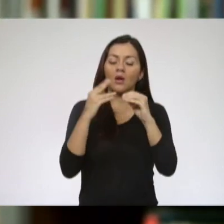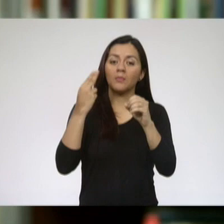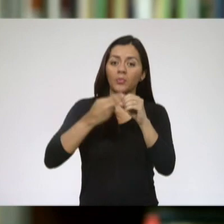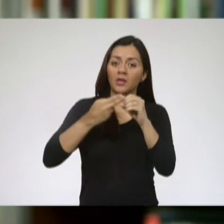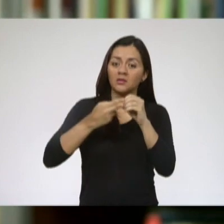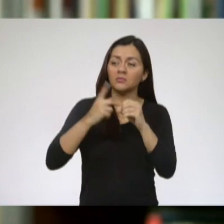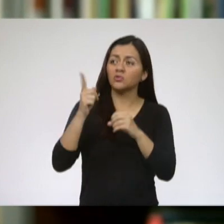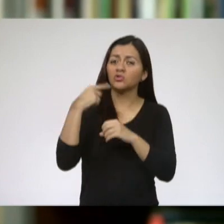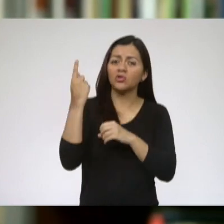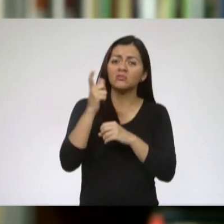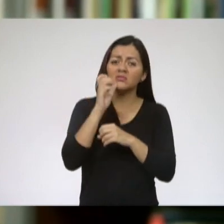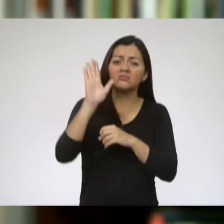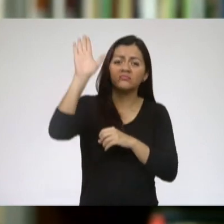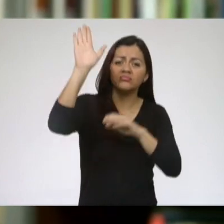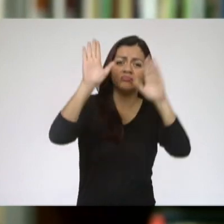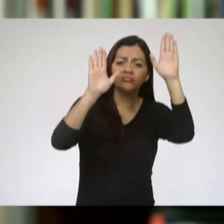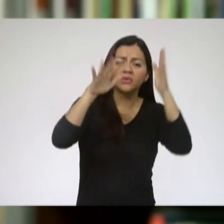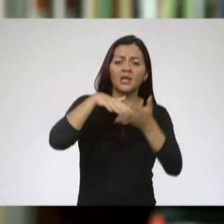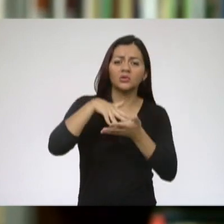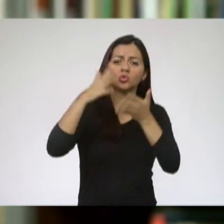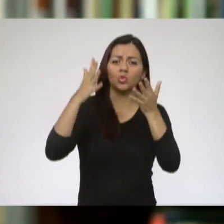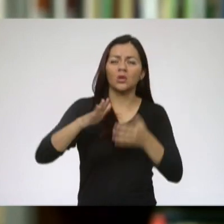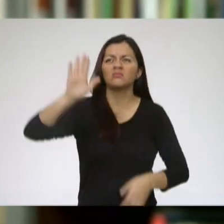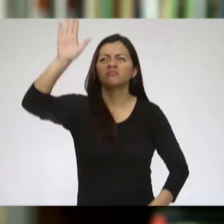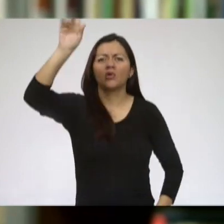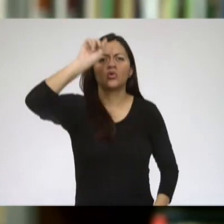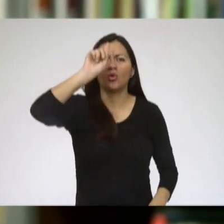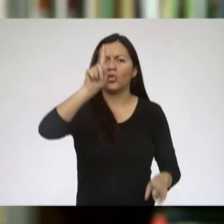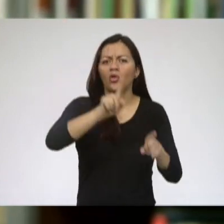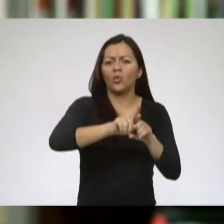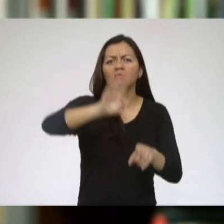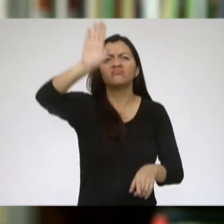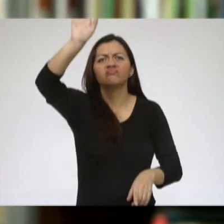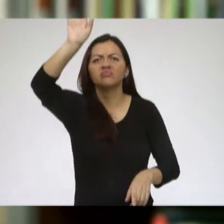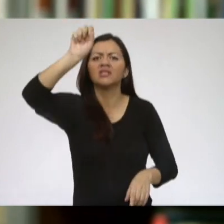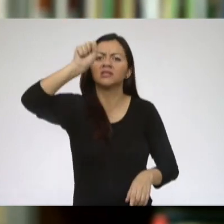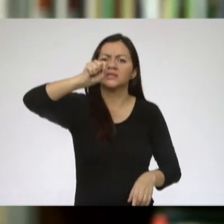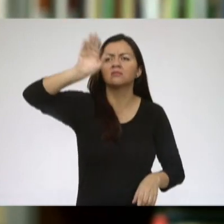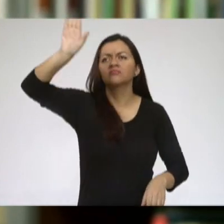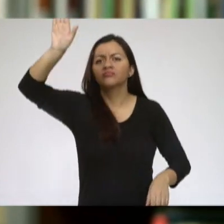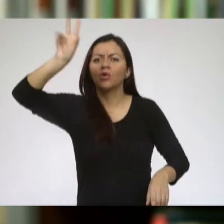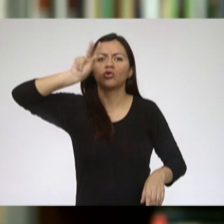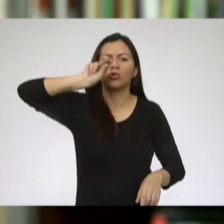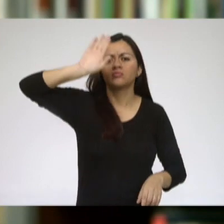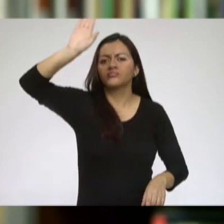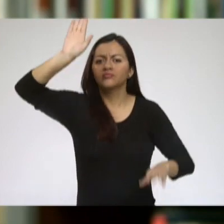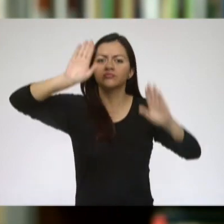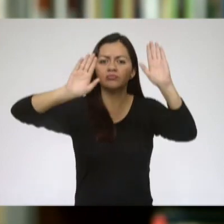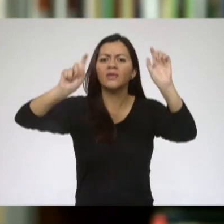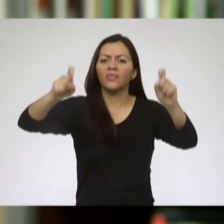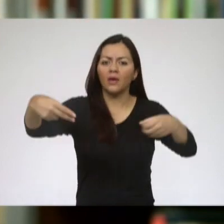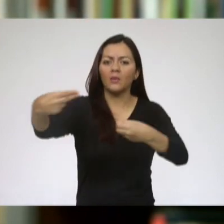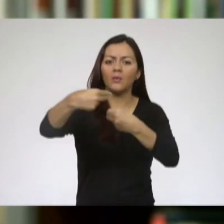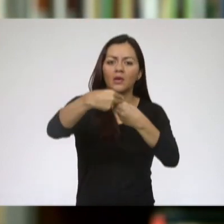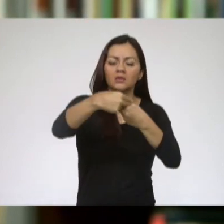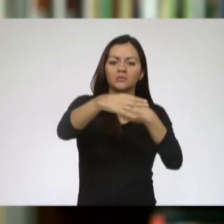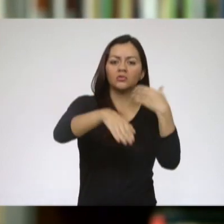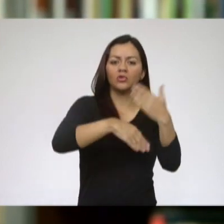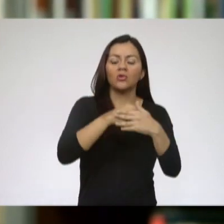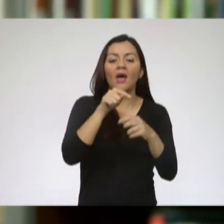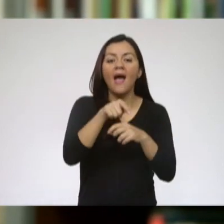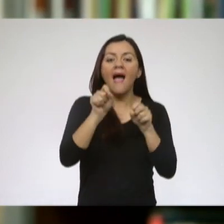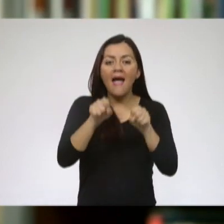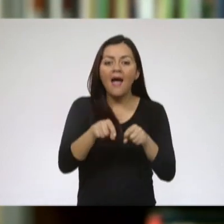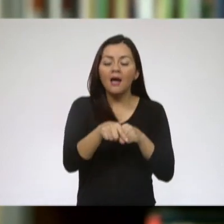también los y las estudiantes, y donde ellos también ponen su punto de vista, ¿no? Entonces, partiendo de